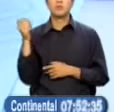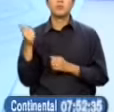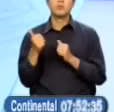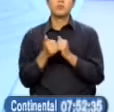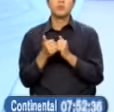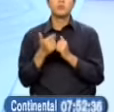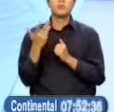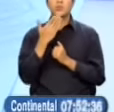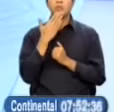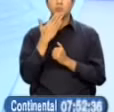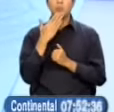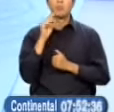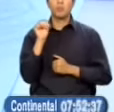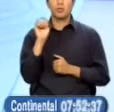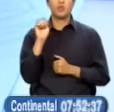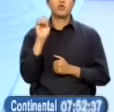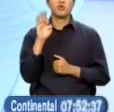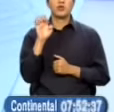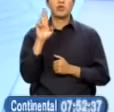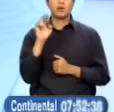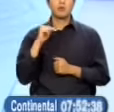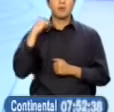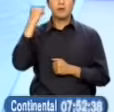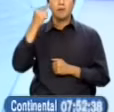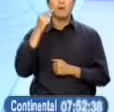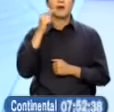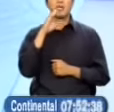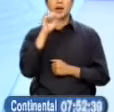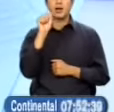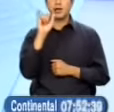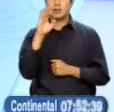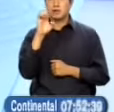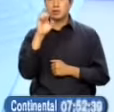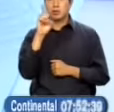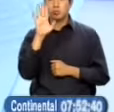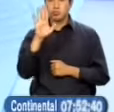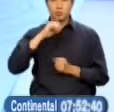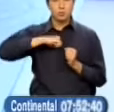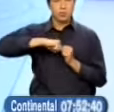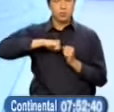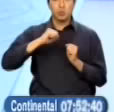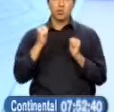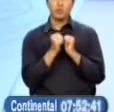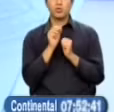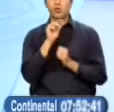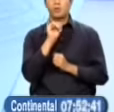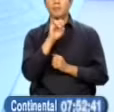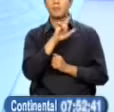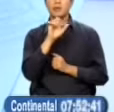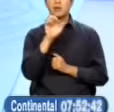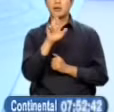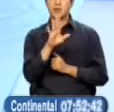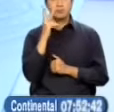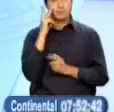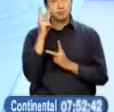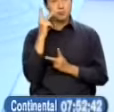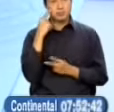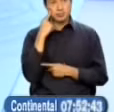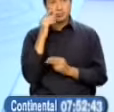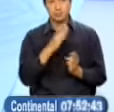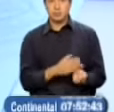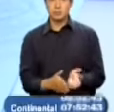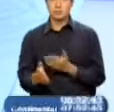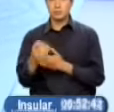responsabilidad también contra presos montero y adelante felipe caicedo es el delantero junto a miller bolaños esta lista soledad rodríguez